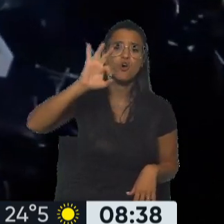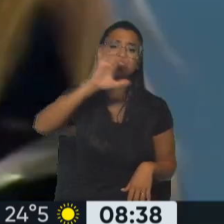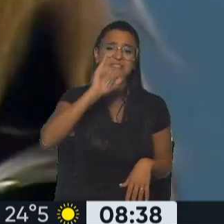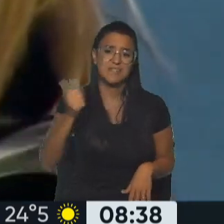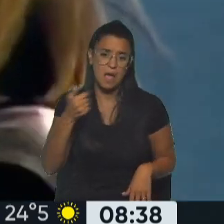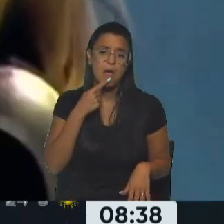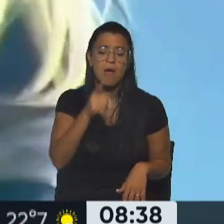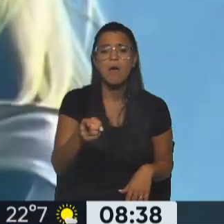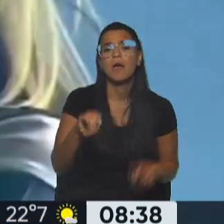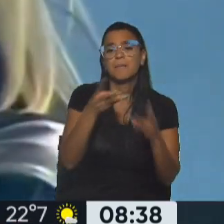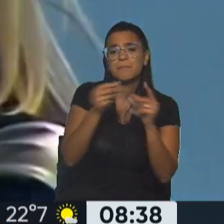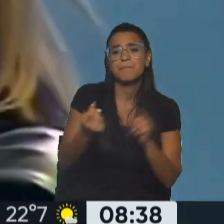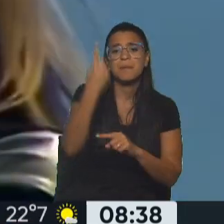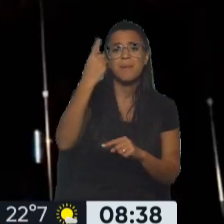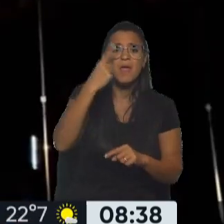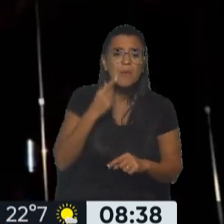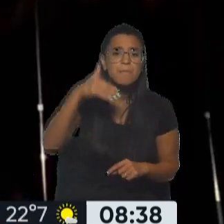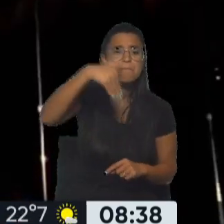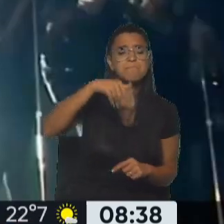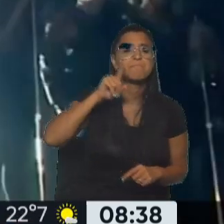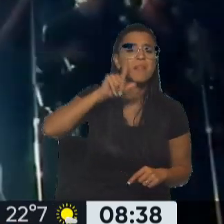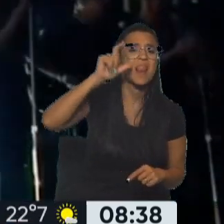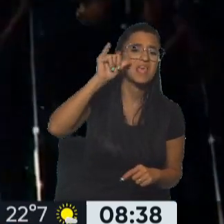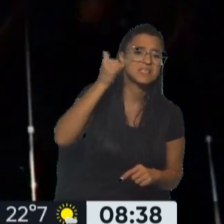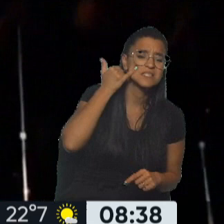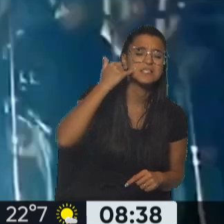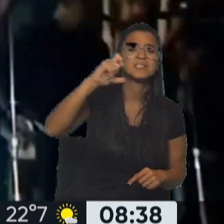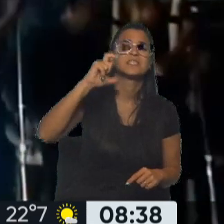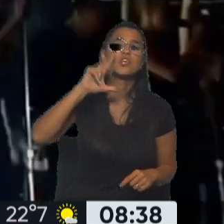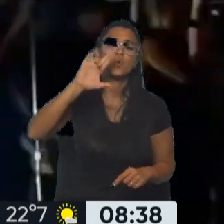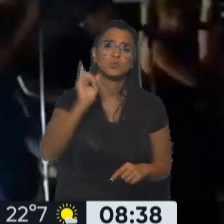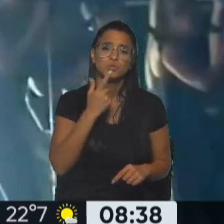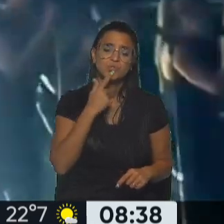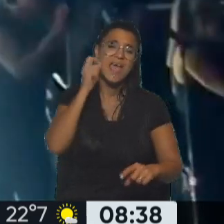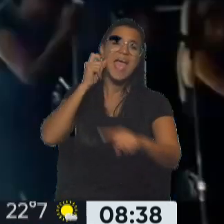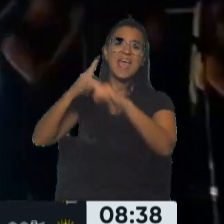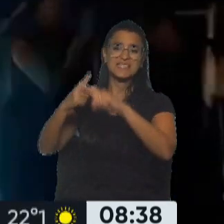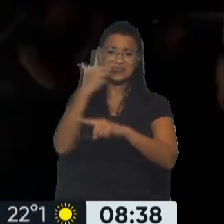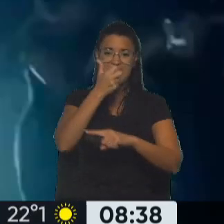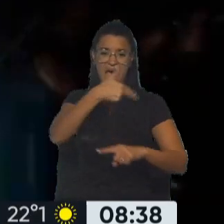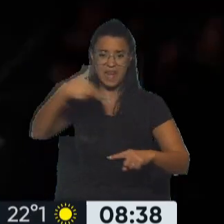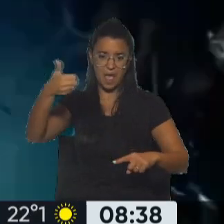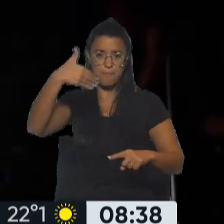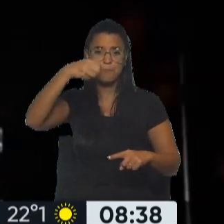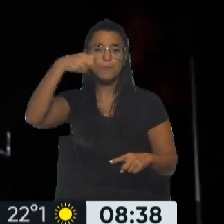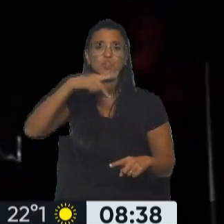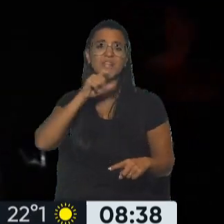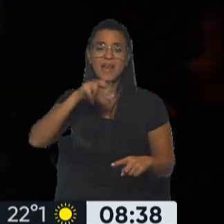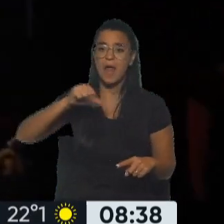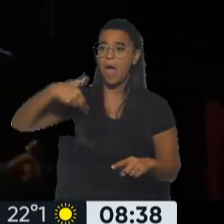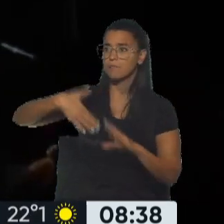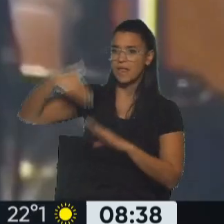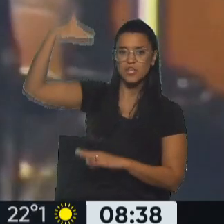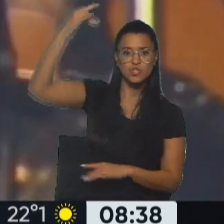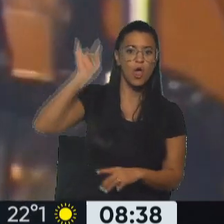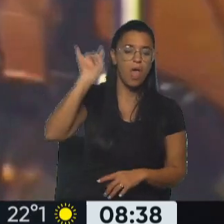que cerraba su primer día con Miley Cyrus, la ex Hannah Montana, que creció y vino en formato rockero,